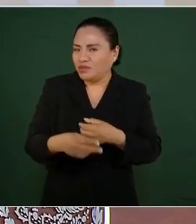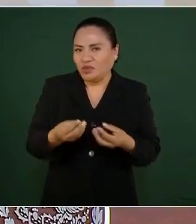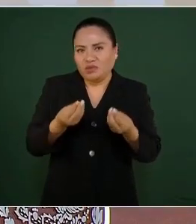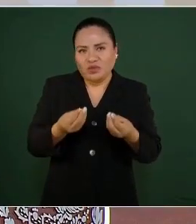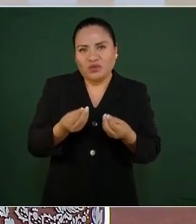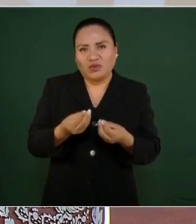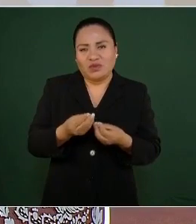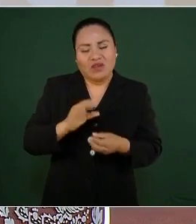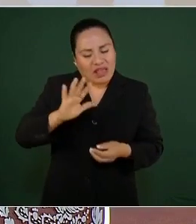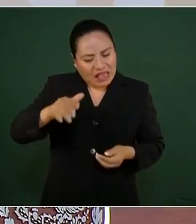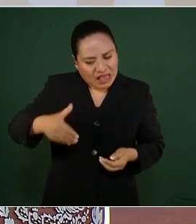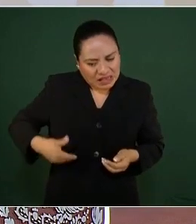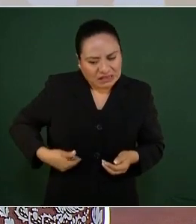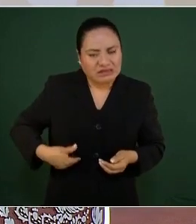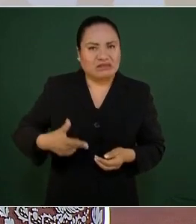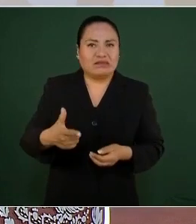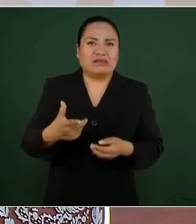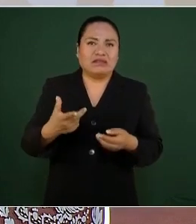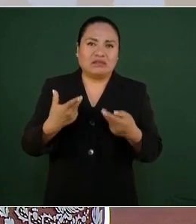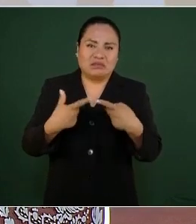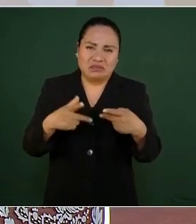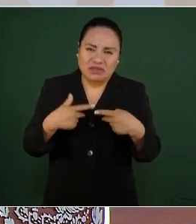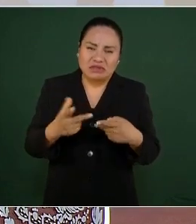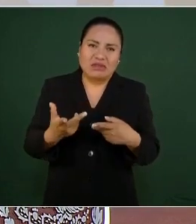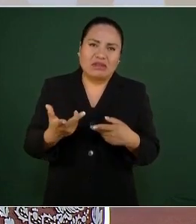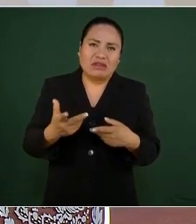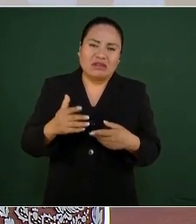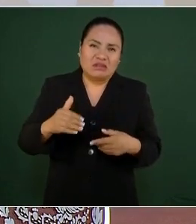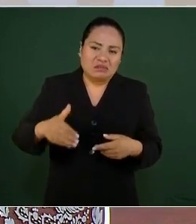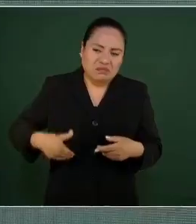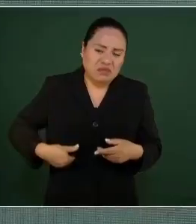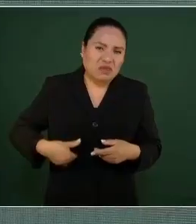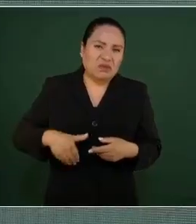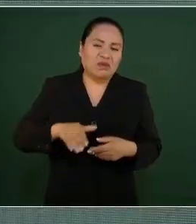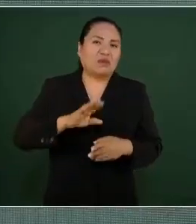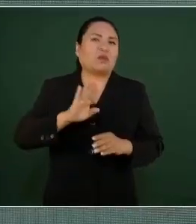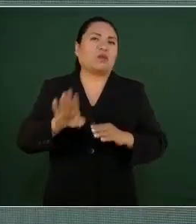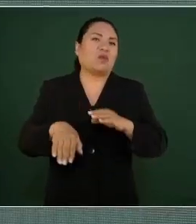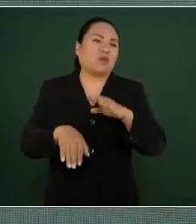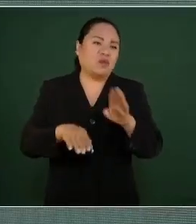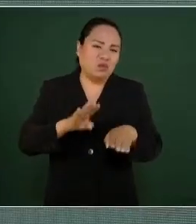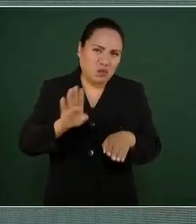muchos accidentes en los que pierden la vida,